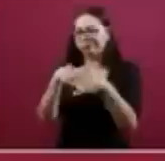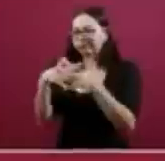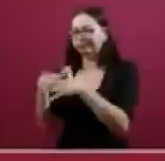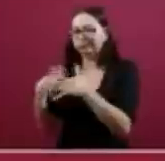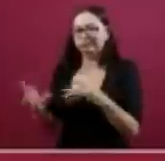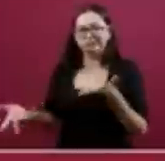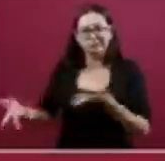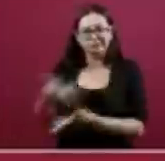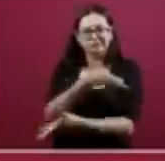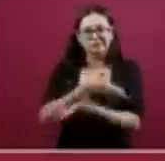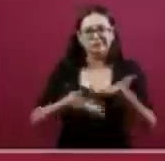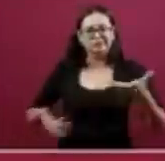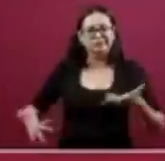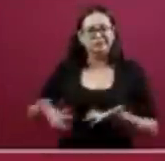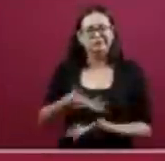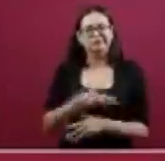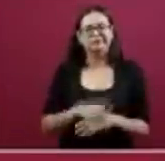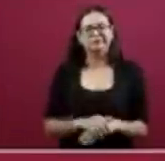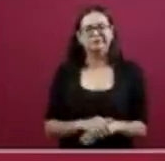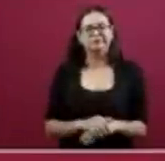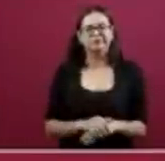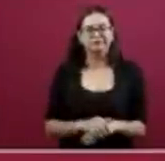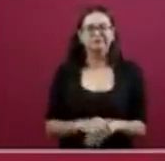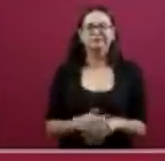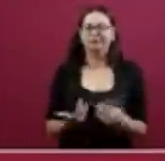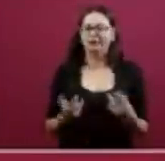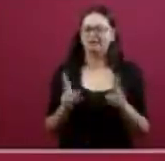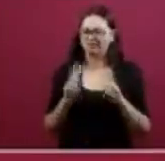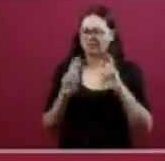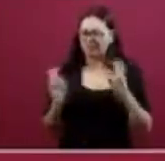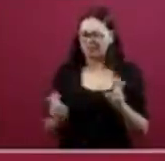temas también los vamos a ir abordando.